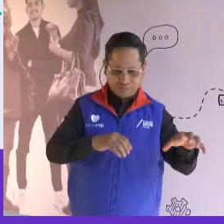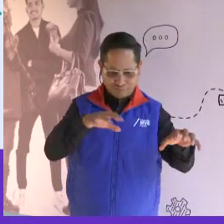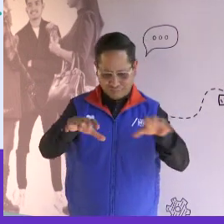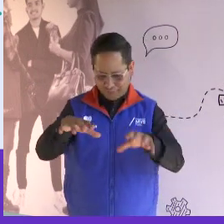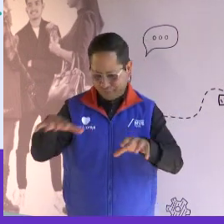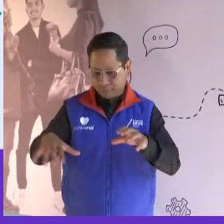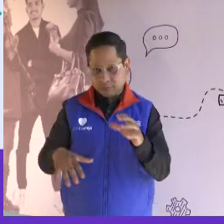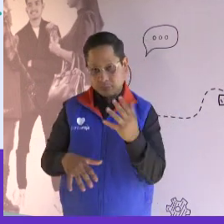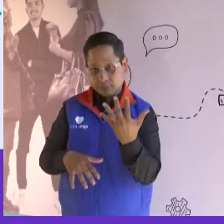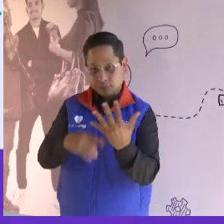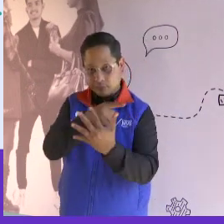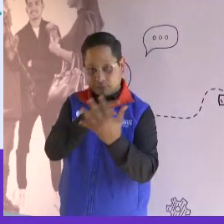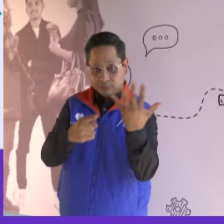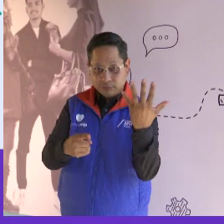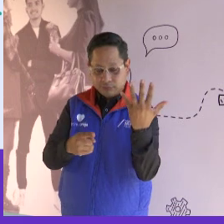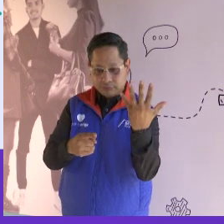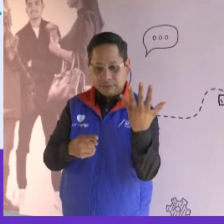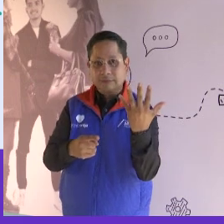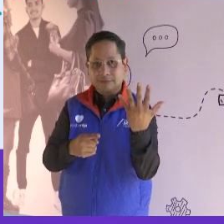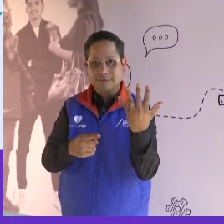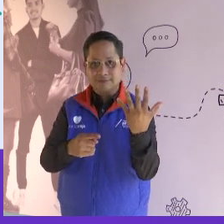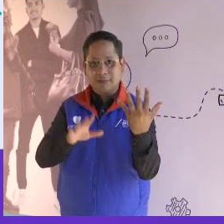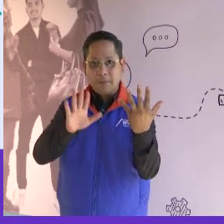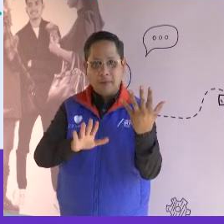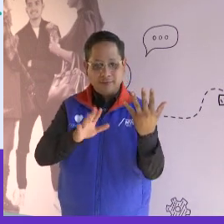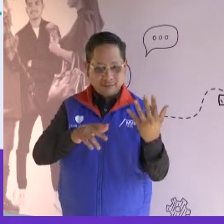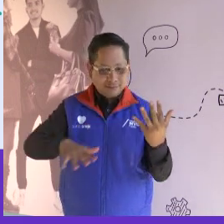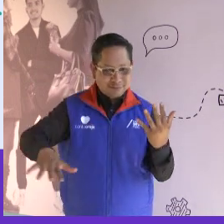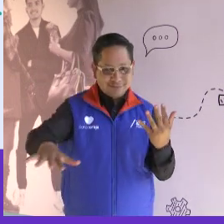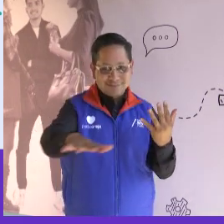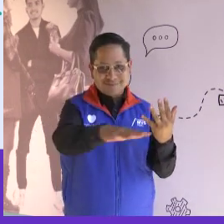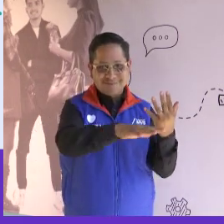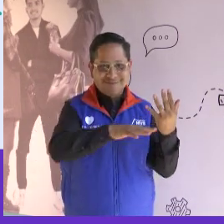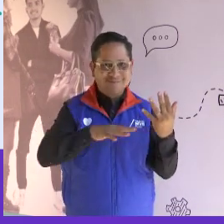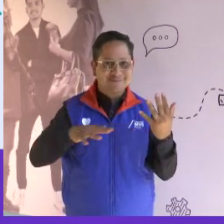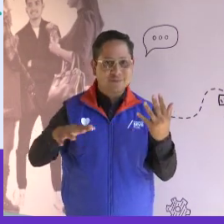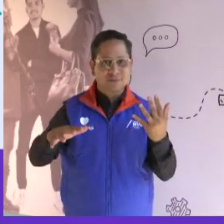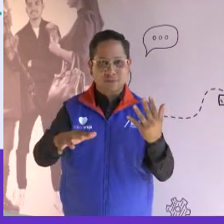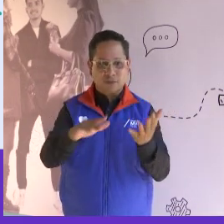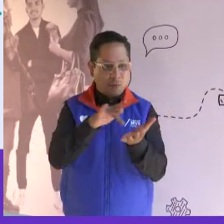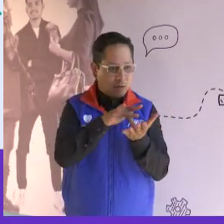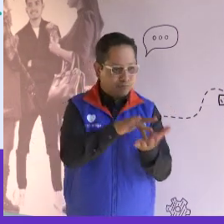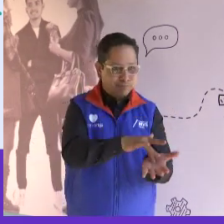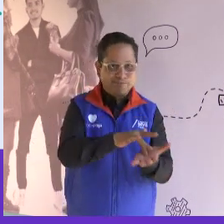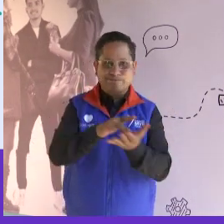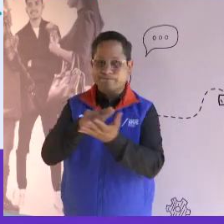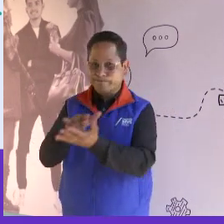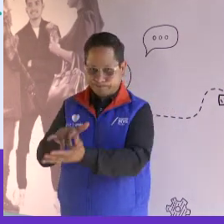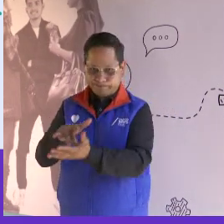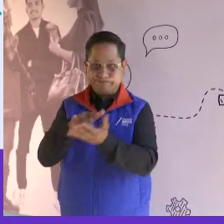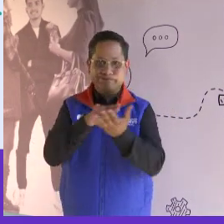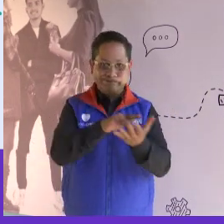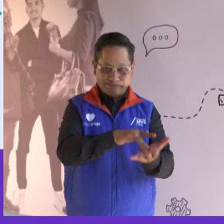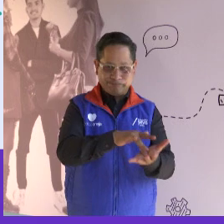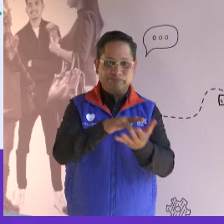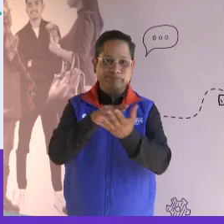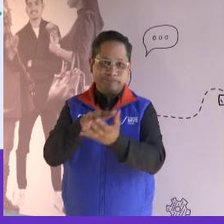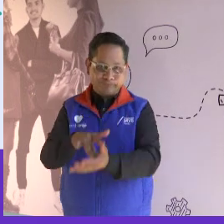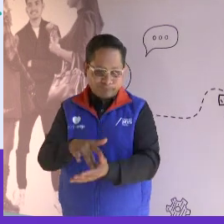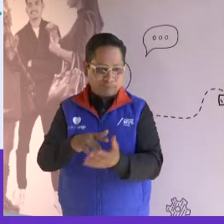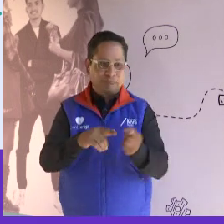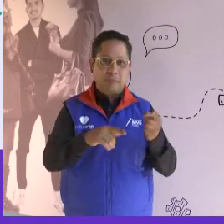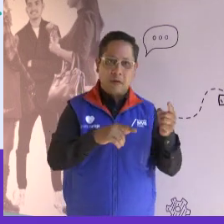parte del complejo mundo de la sociedad civil y del cual todos dependemos unos de otros. La academia aporta